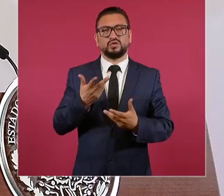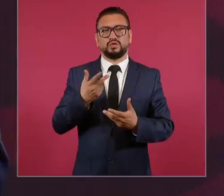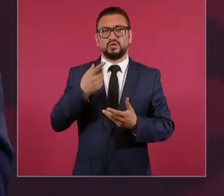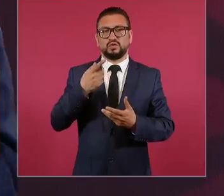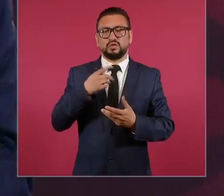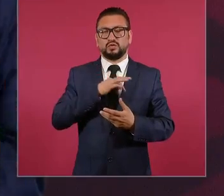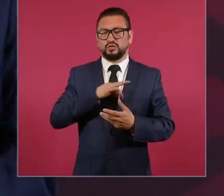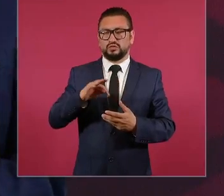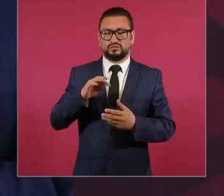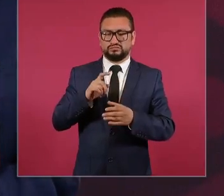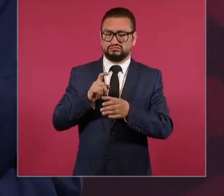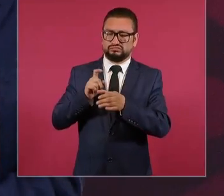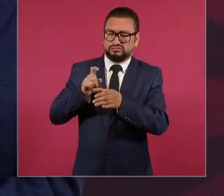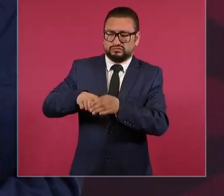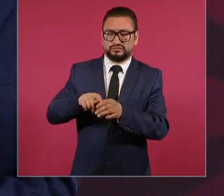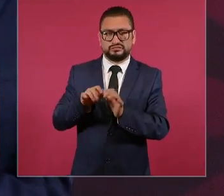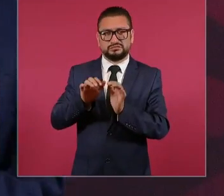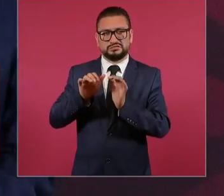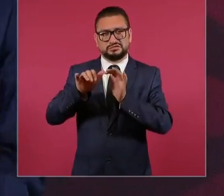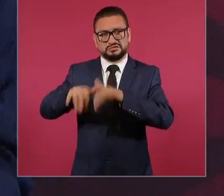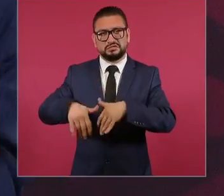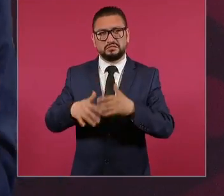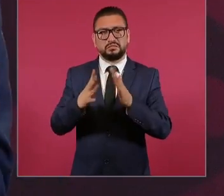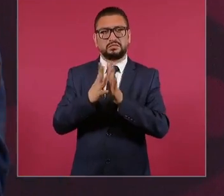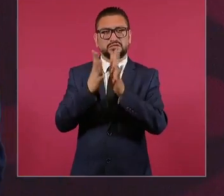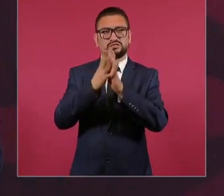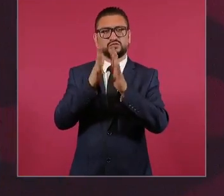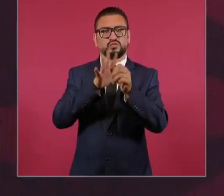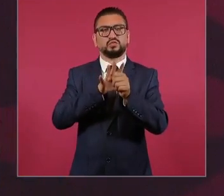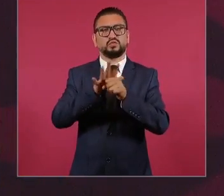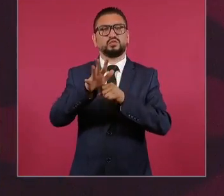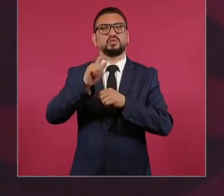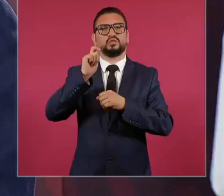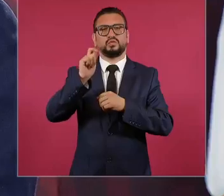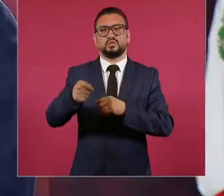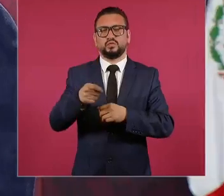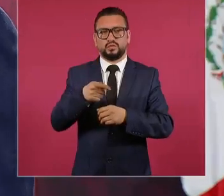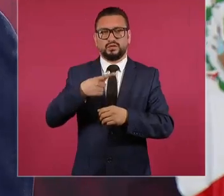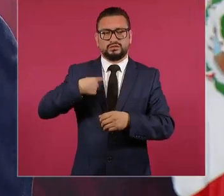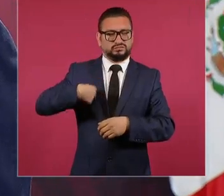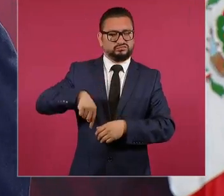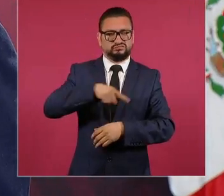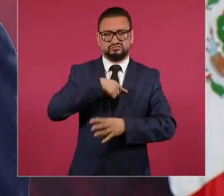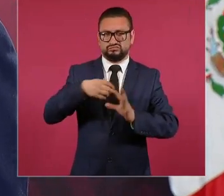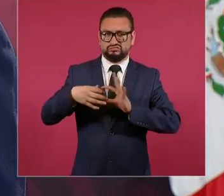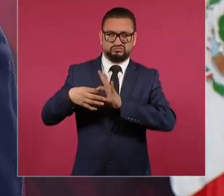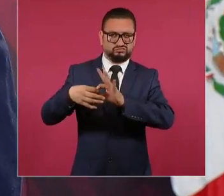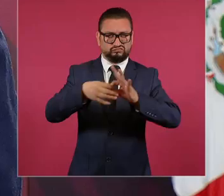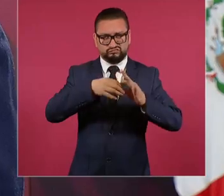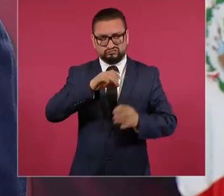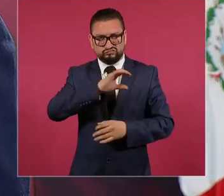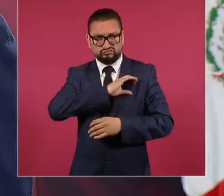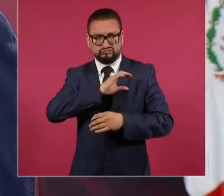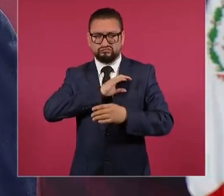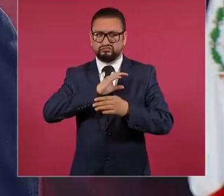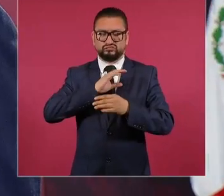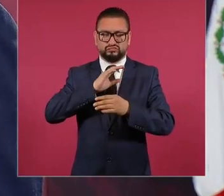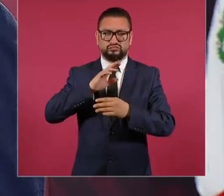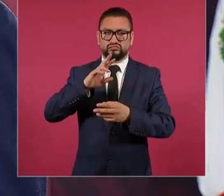inscribirse participar en el partido de la fraternidad universal